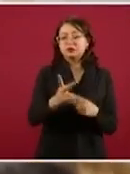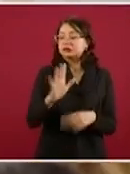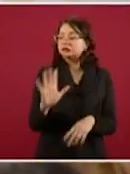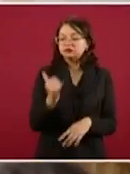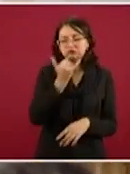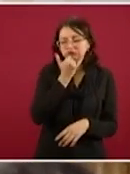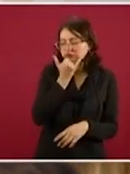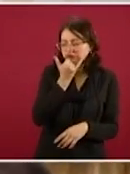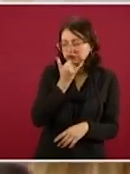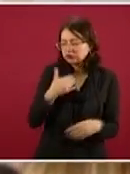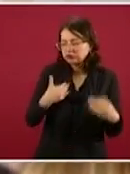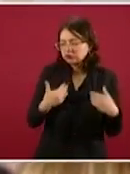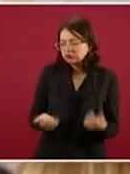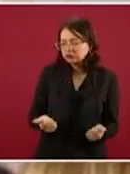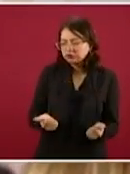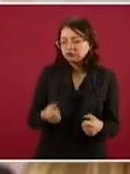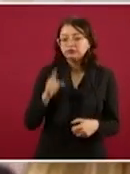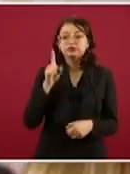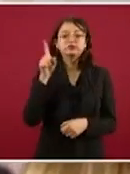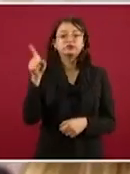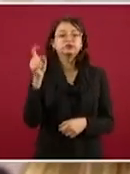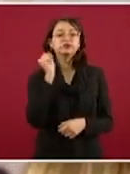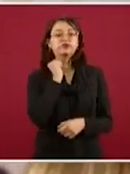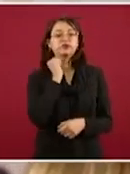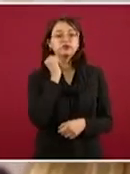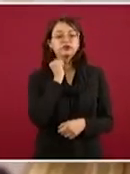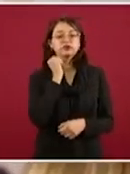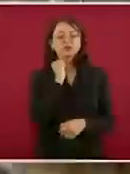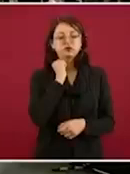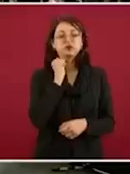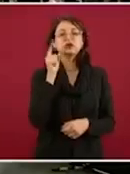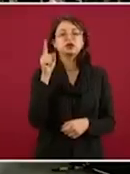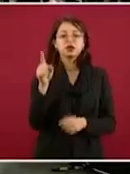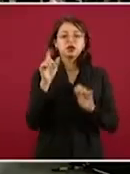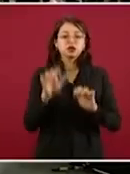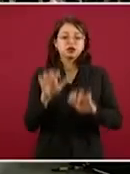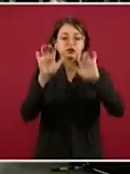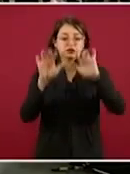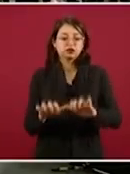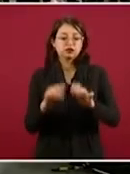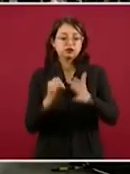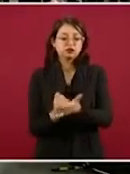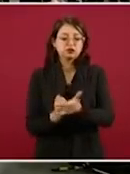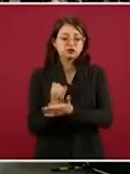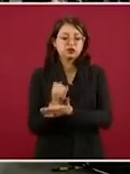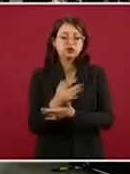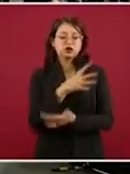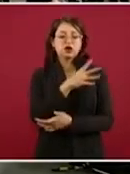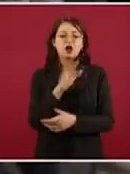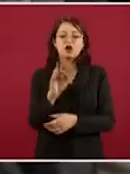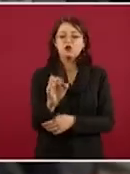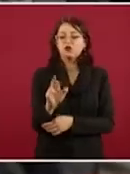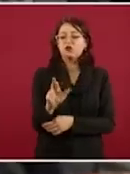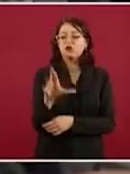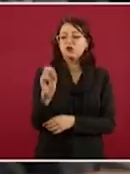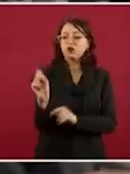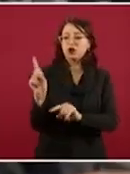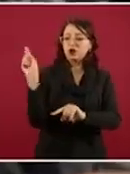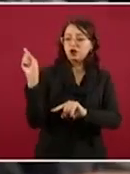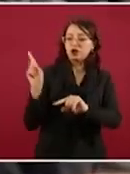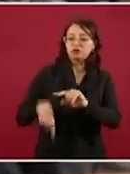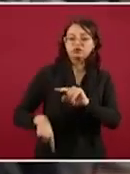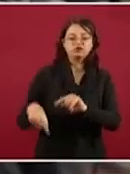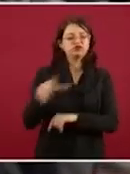perdón. En el Senado, si nos podría dar su opinión de el rechazo que hizo el Senado al dictamen para